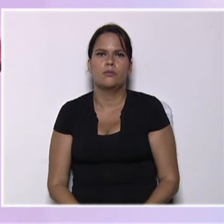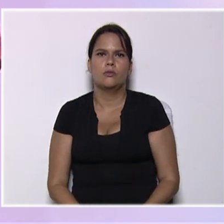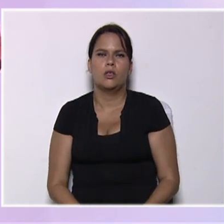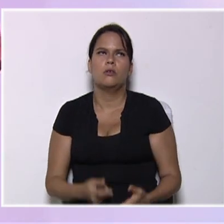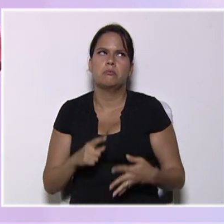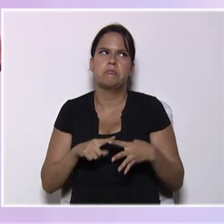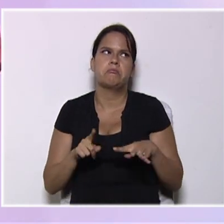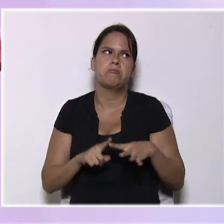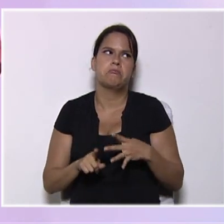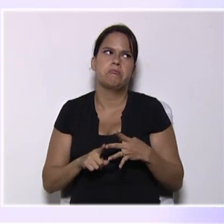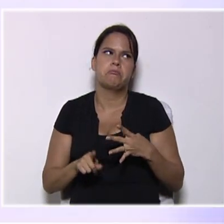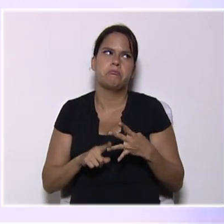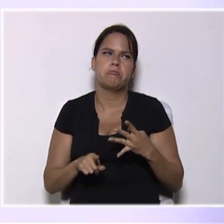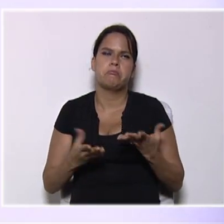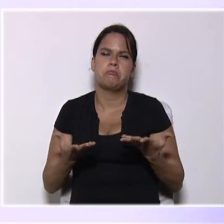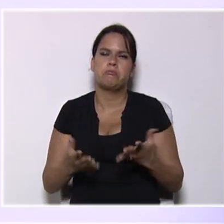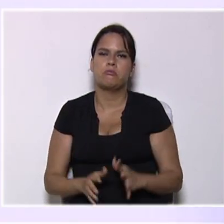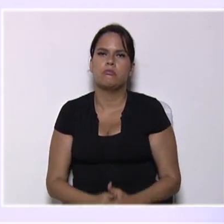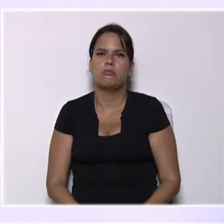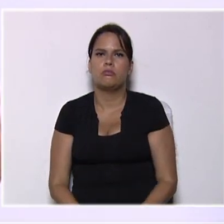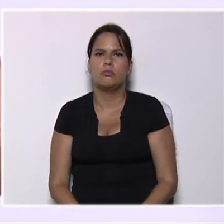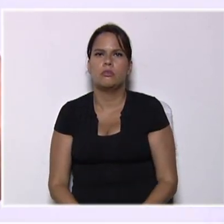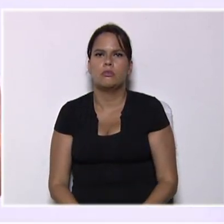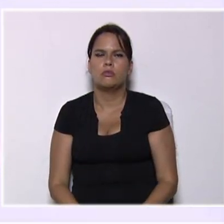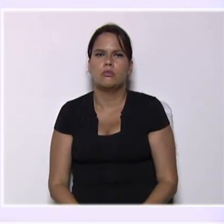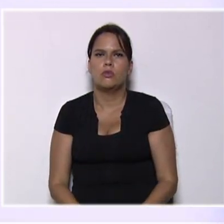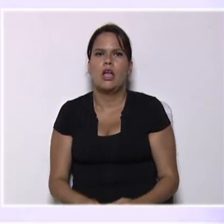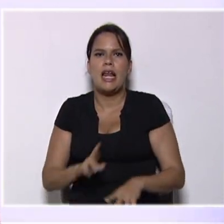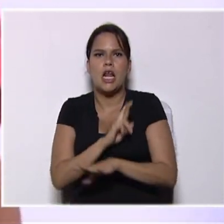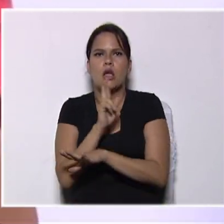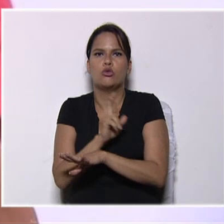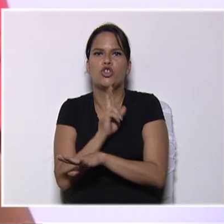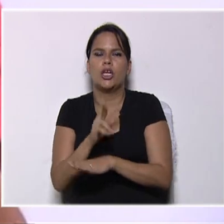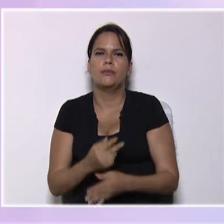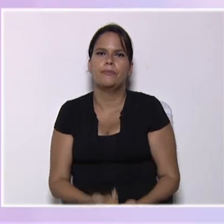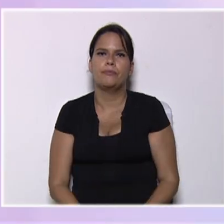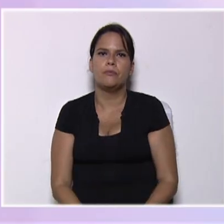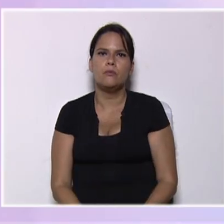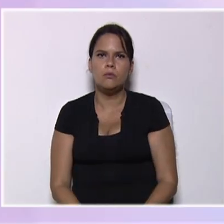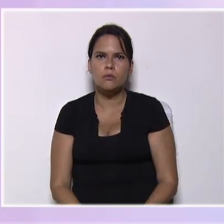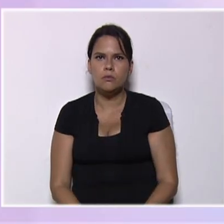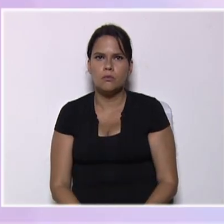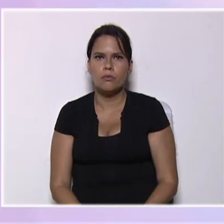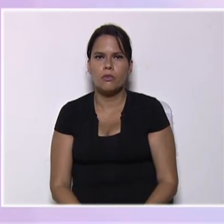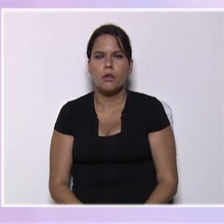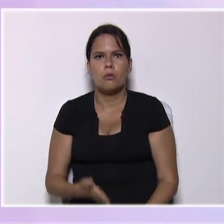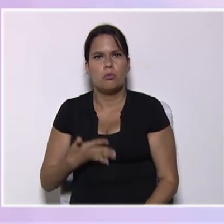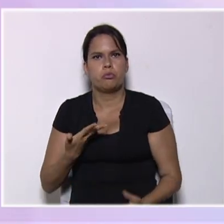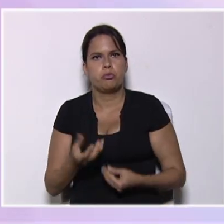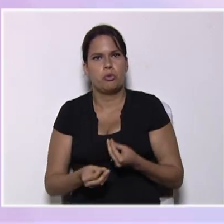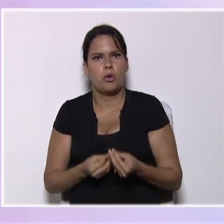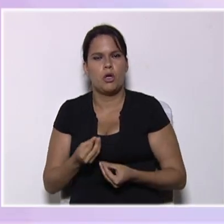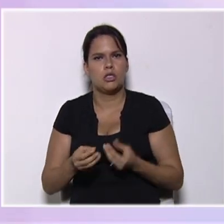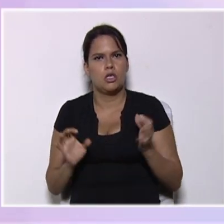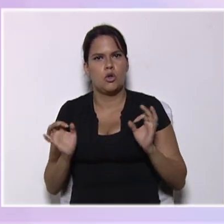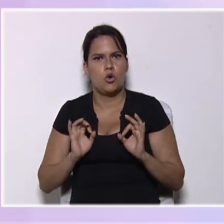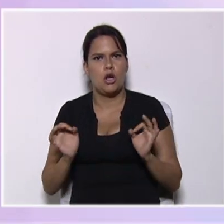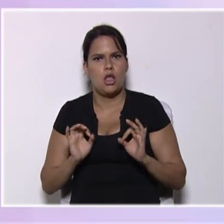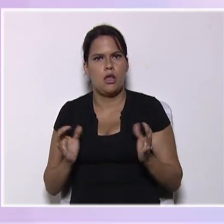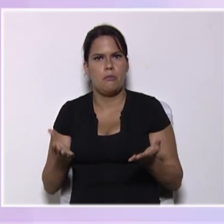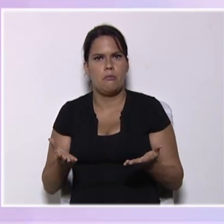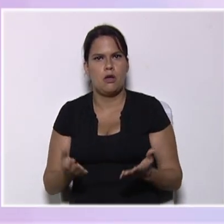sí, o reuso, mejor dicho, para reusarlo. Entonces, a partir de él, puedo elaborar, no solamente aquí